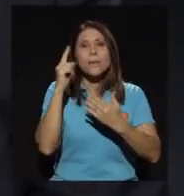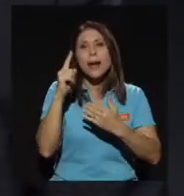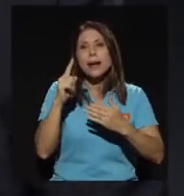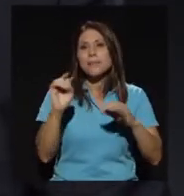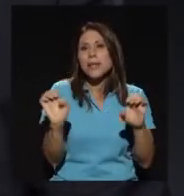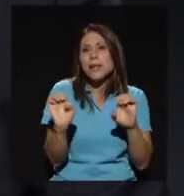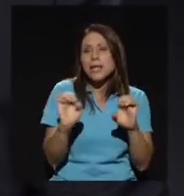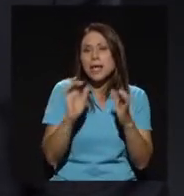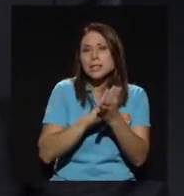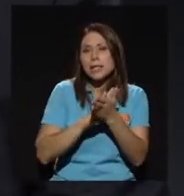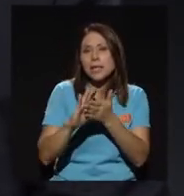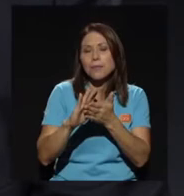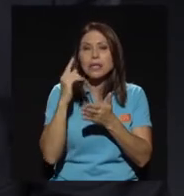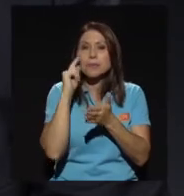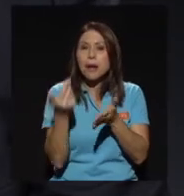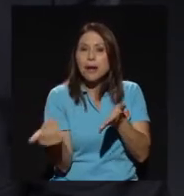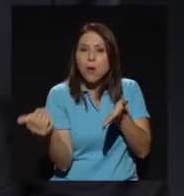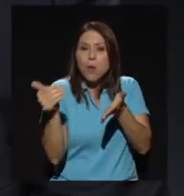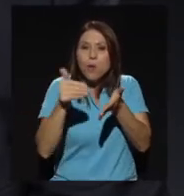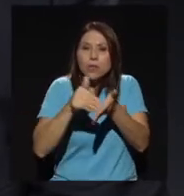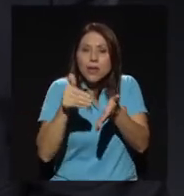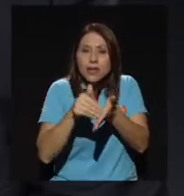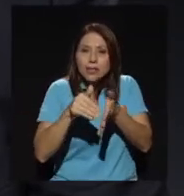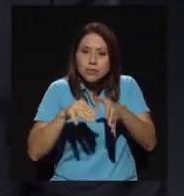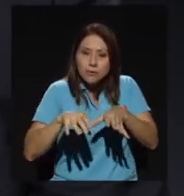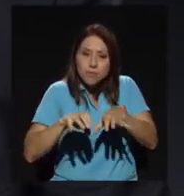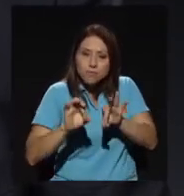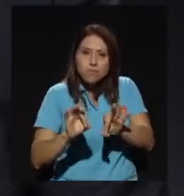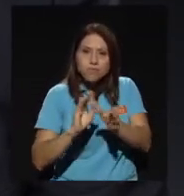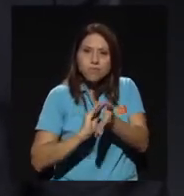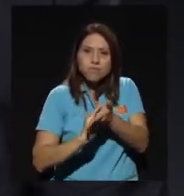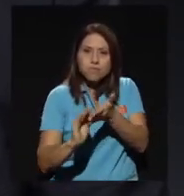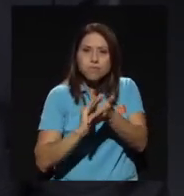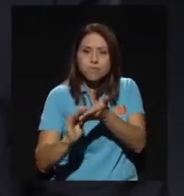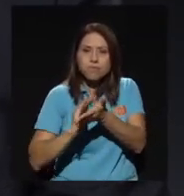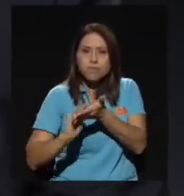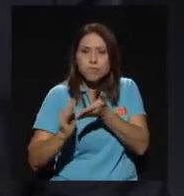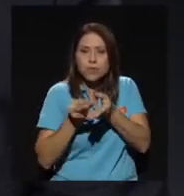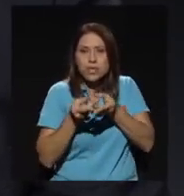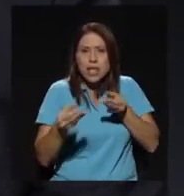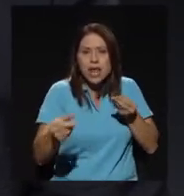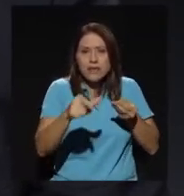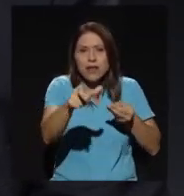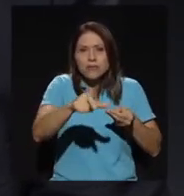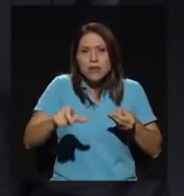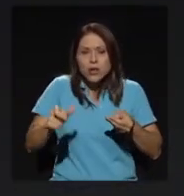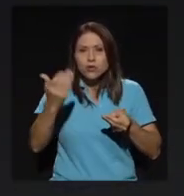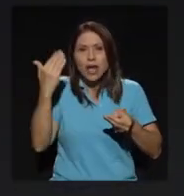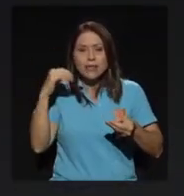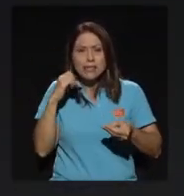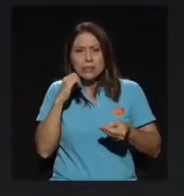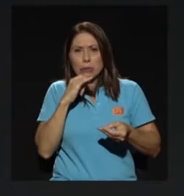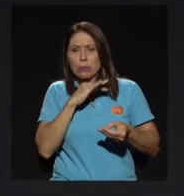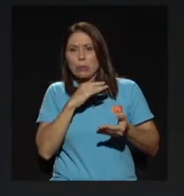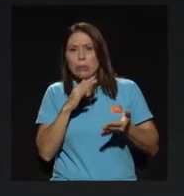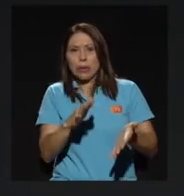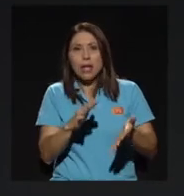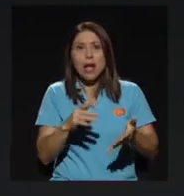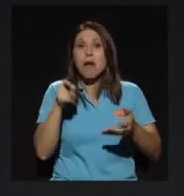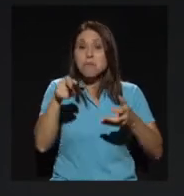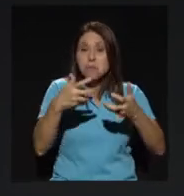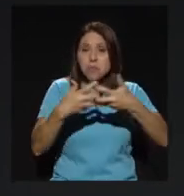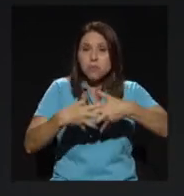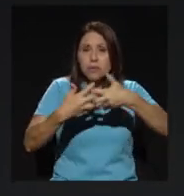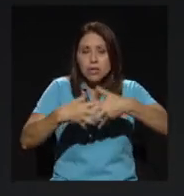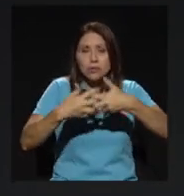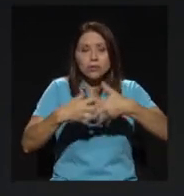tierras que son que han sido contaminadas ríos sean industria que es una industria que